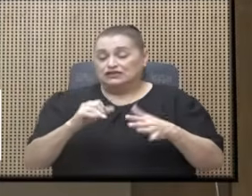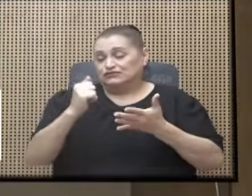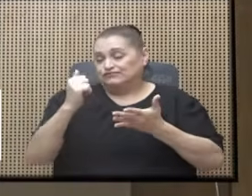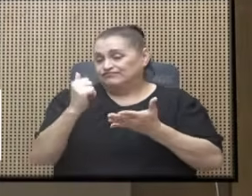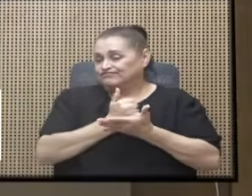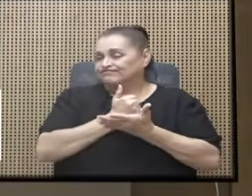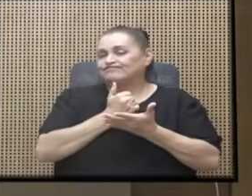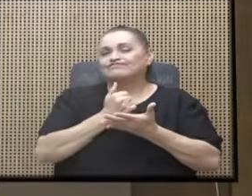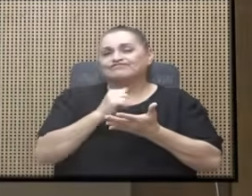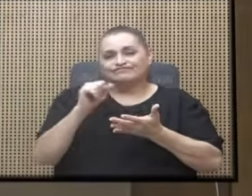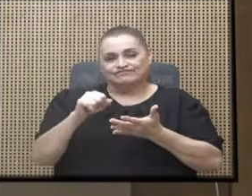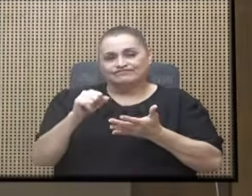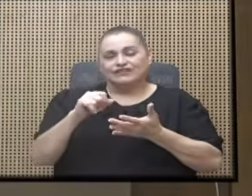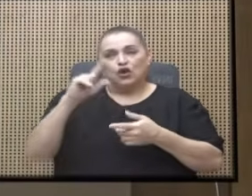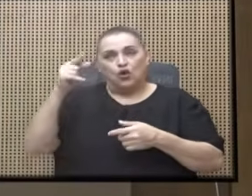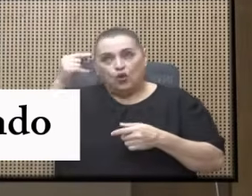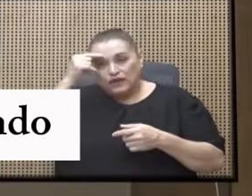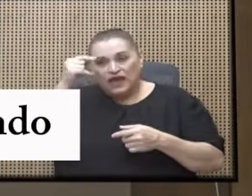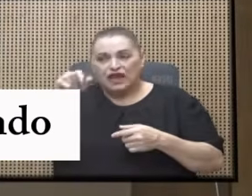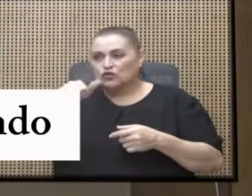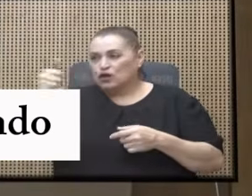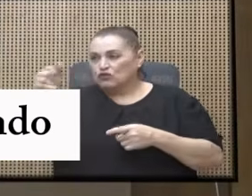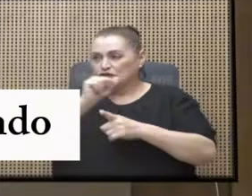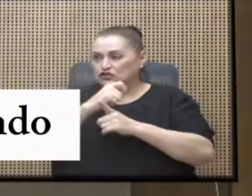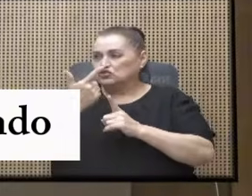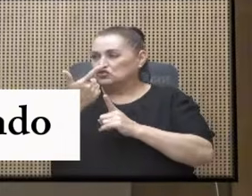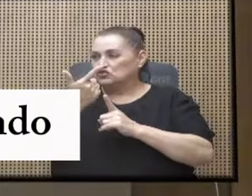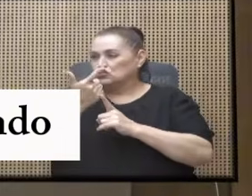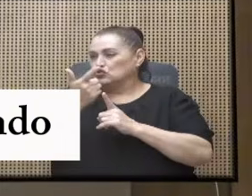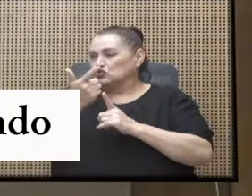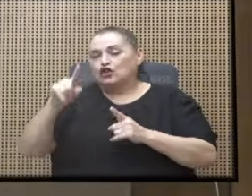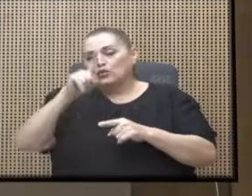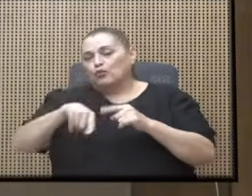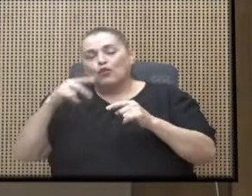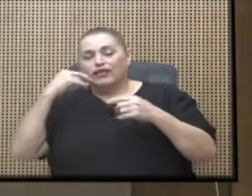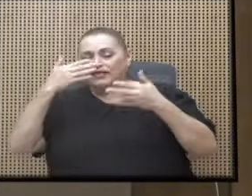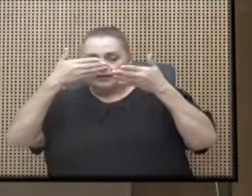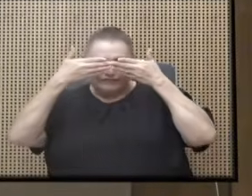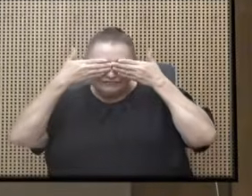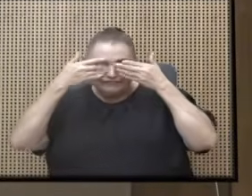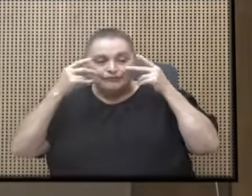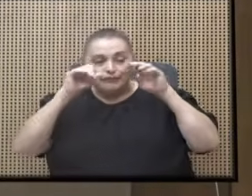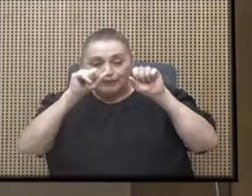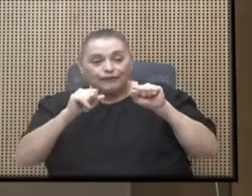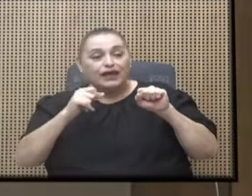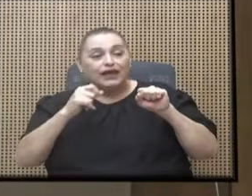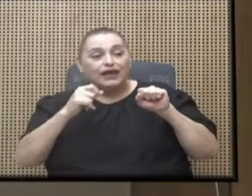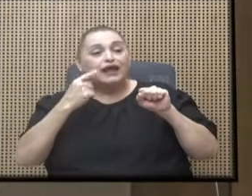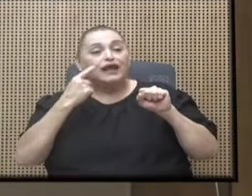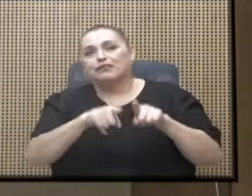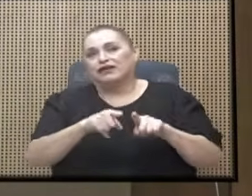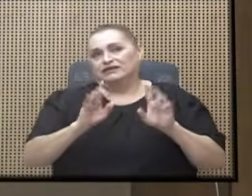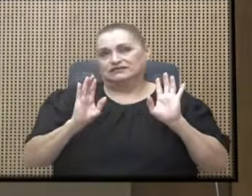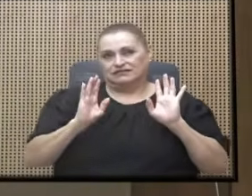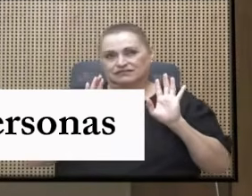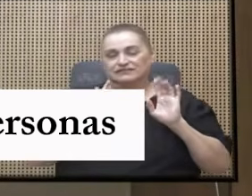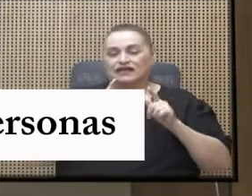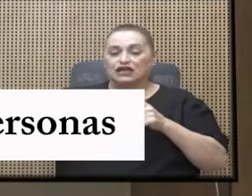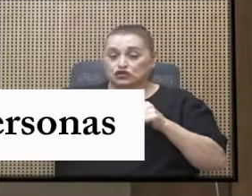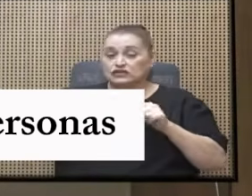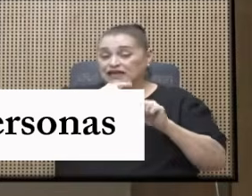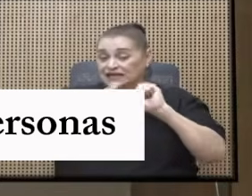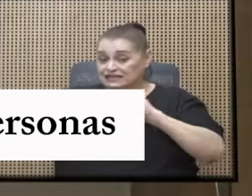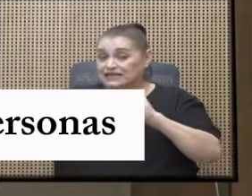lamentablemente el Estado, el resto de la sociedad no puede presenciar lo que está ocurriendo. Entonces, es un cambio